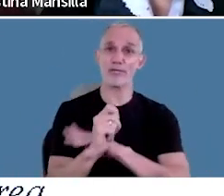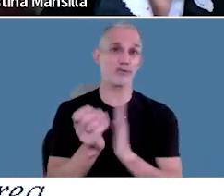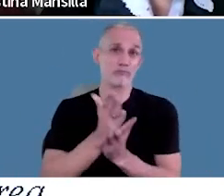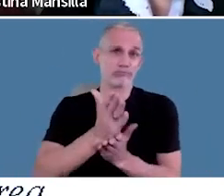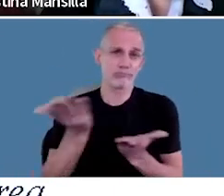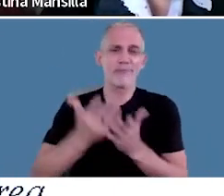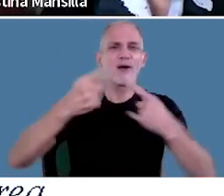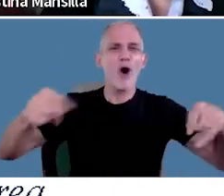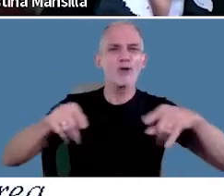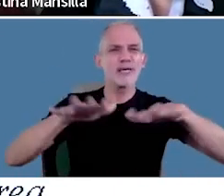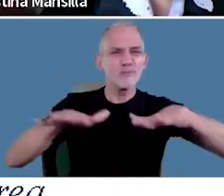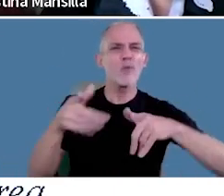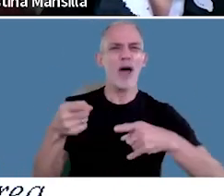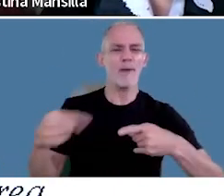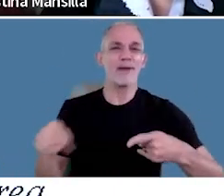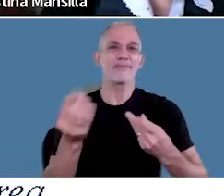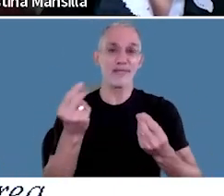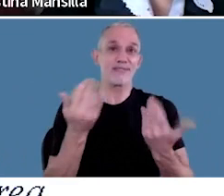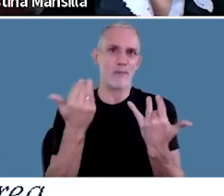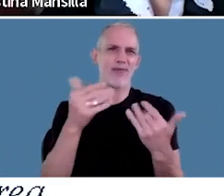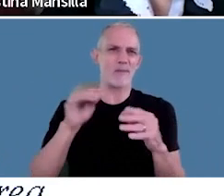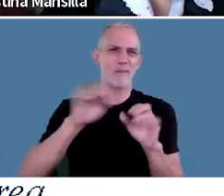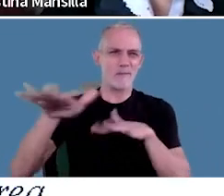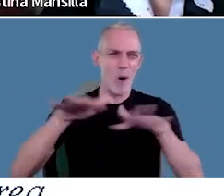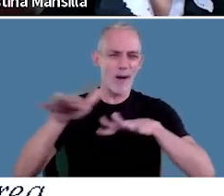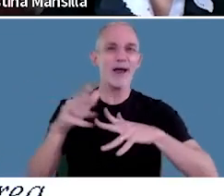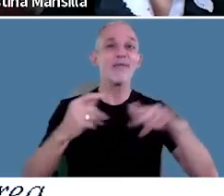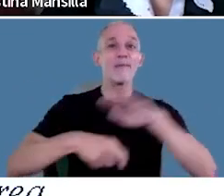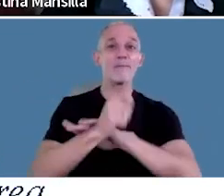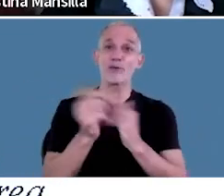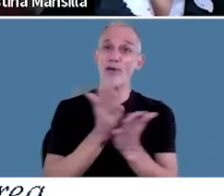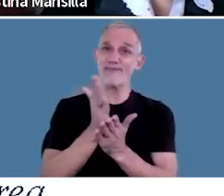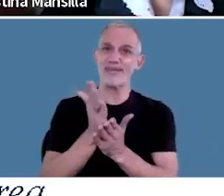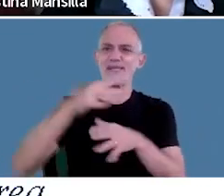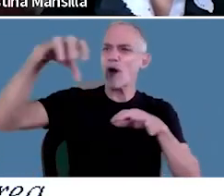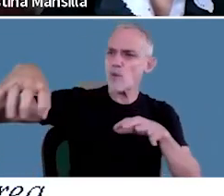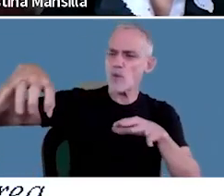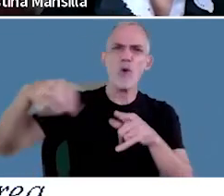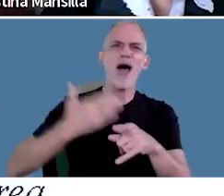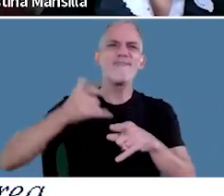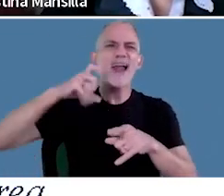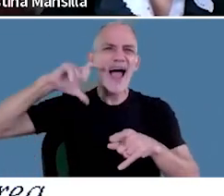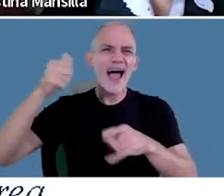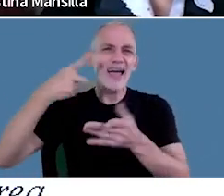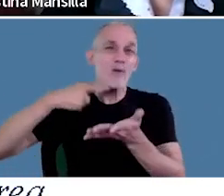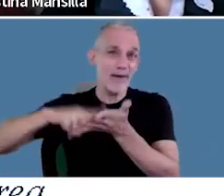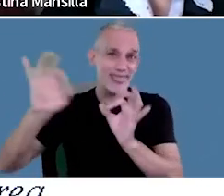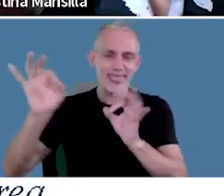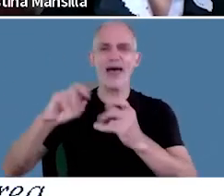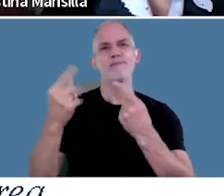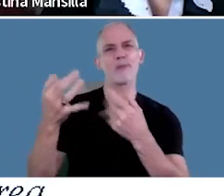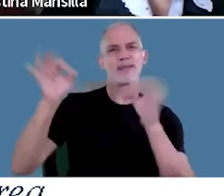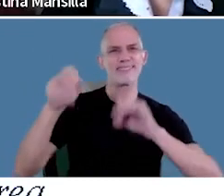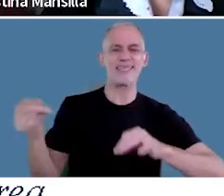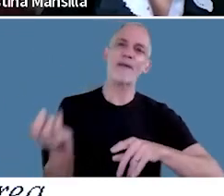cosa mueble, incluidas importaciones definitivas desde el área franca al territorio aduanero general o especial,